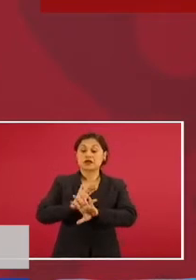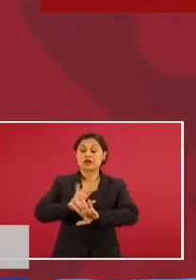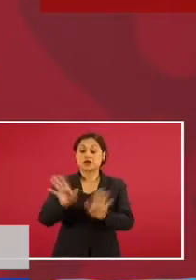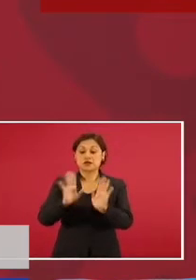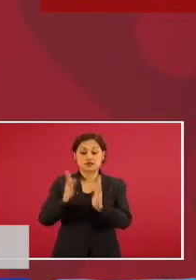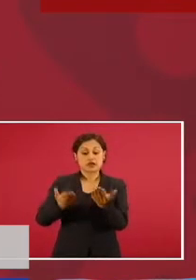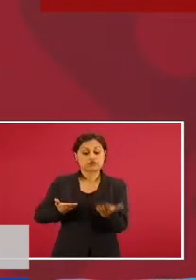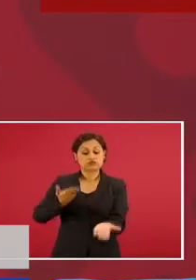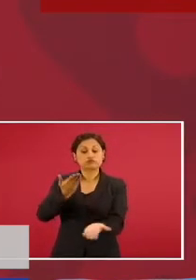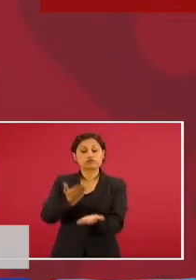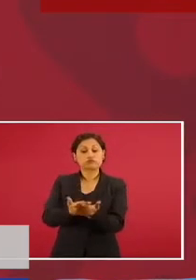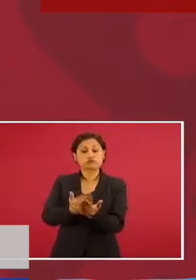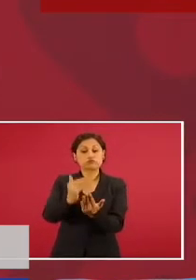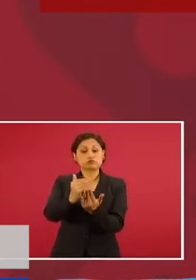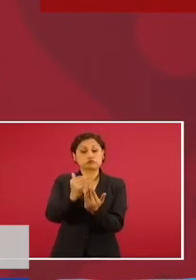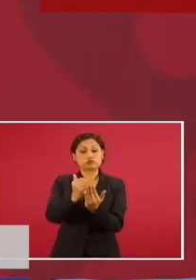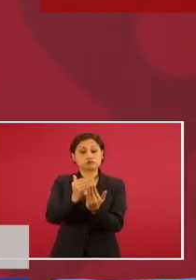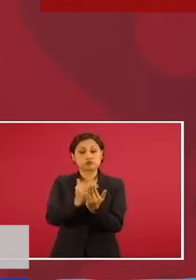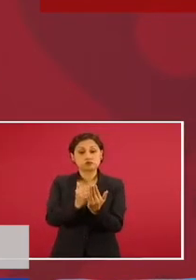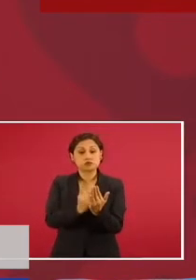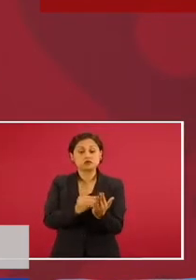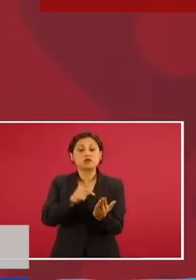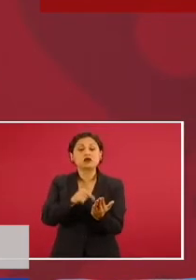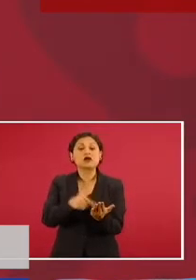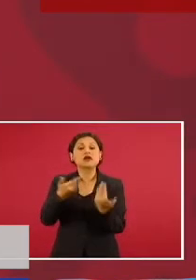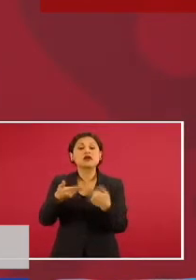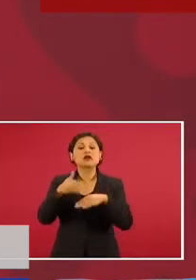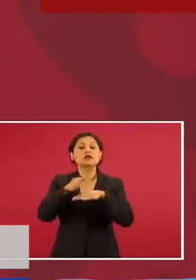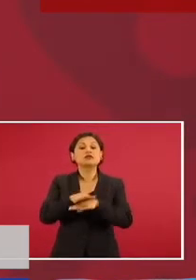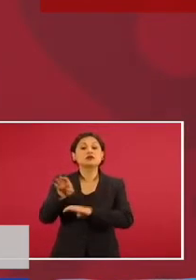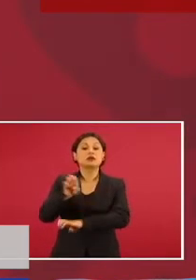para la participación del sector privado